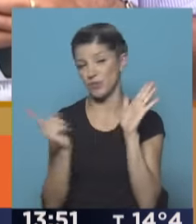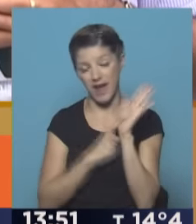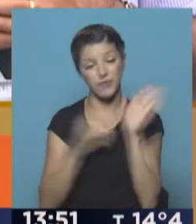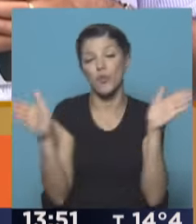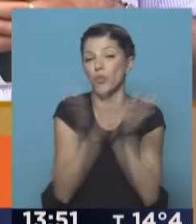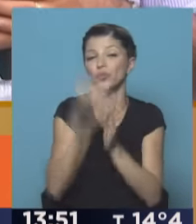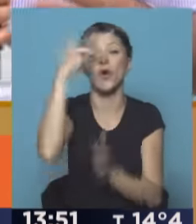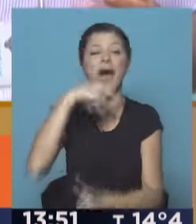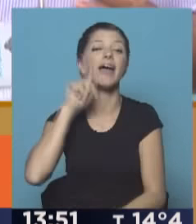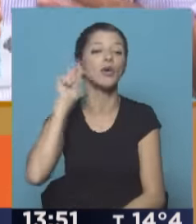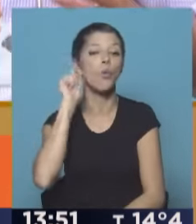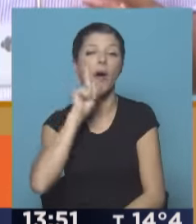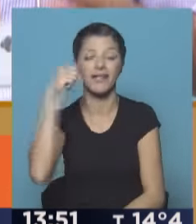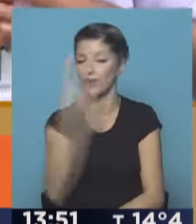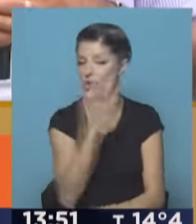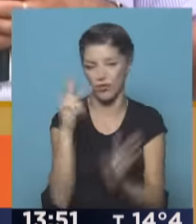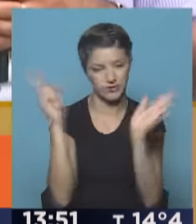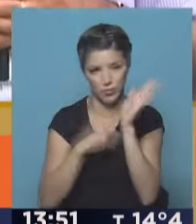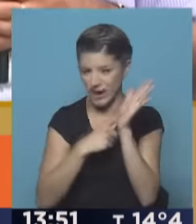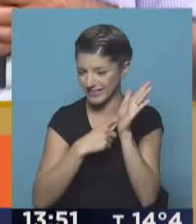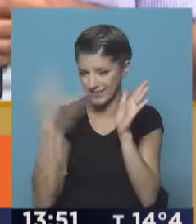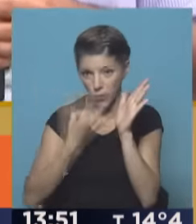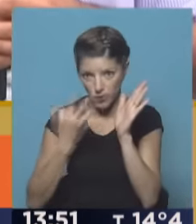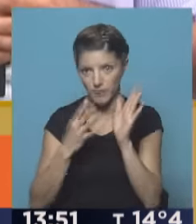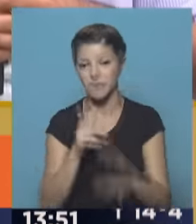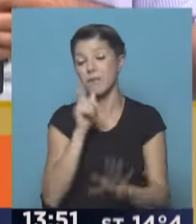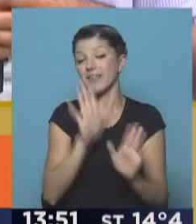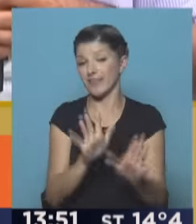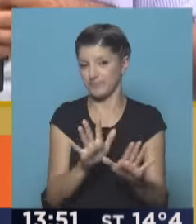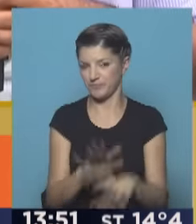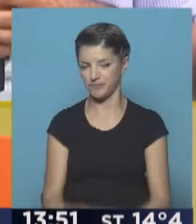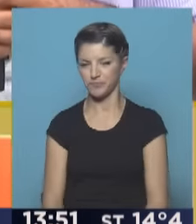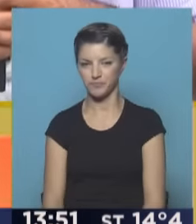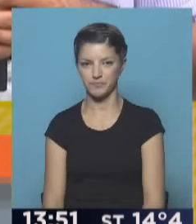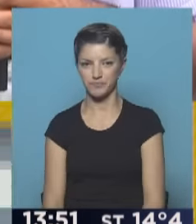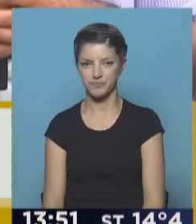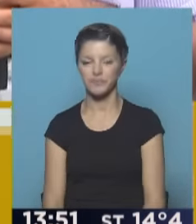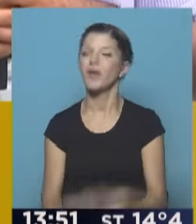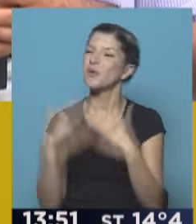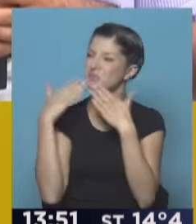Pipita Higuaín arriba, que se le abrió el arco y me parece que de ahí el equipo no va a salir. Bien, muchísimas gracias, Maxi.